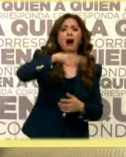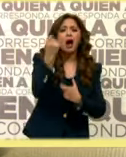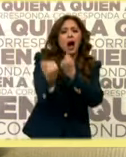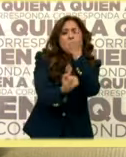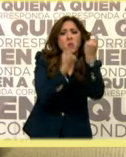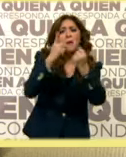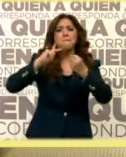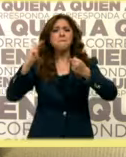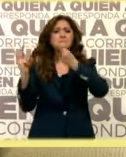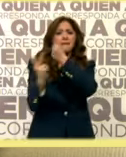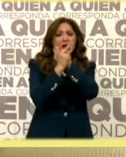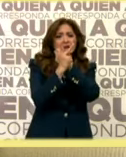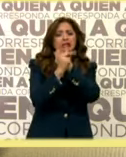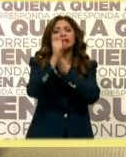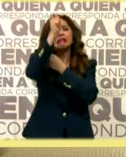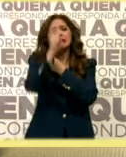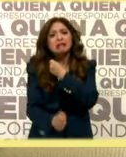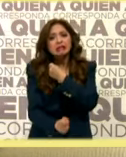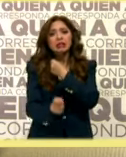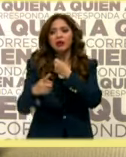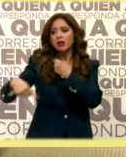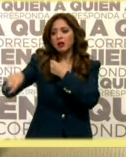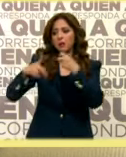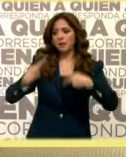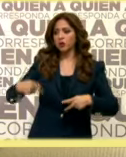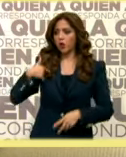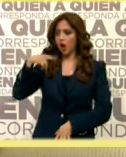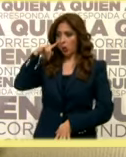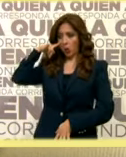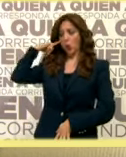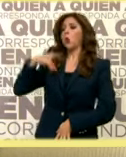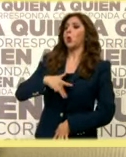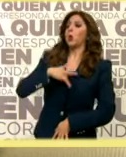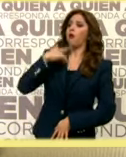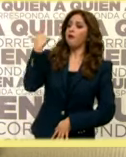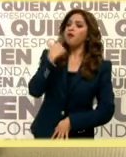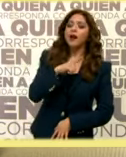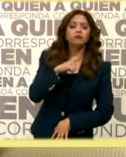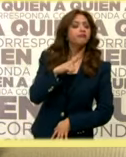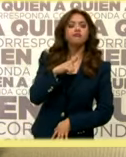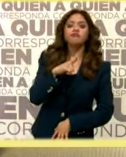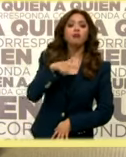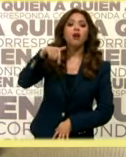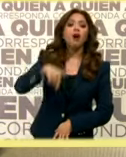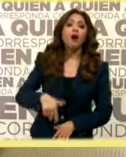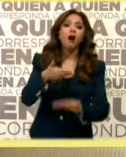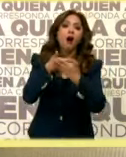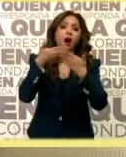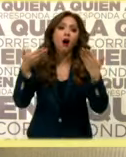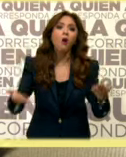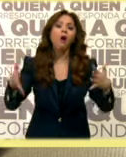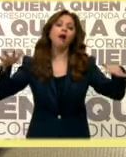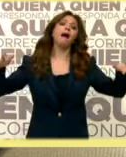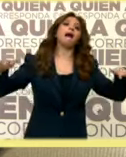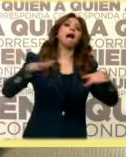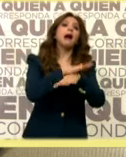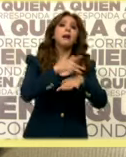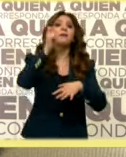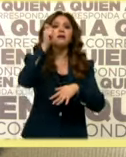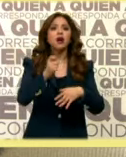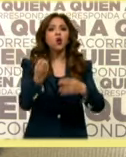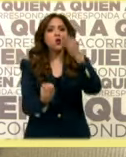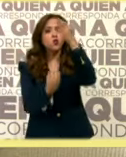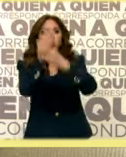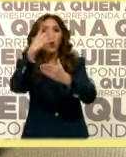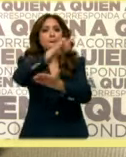era considerado una ofensa. Hoy en día no solo se habla, sino que se hacen leyes,